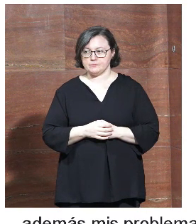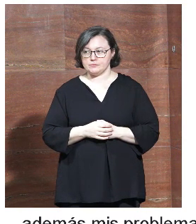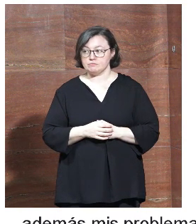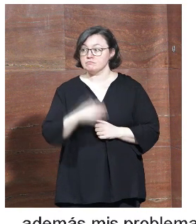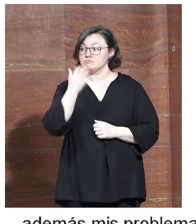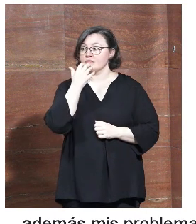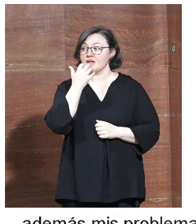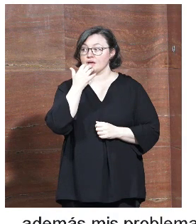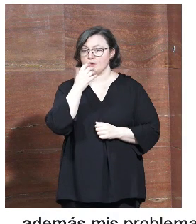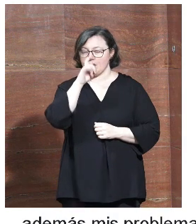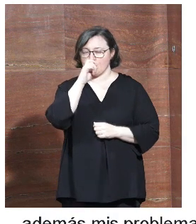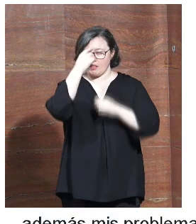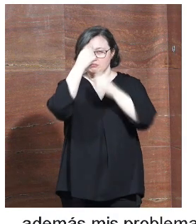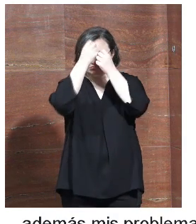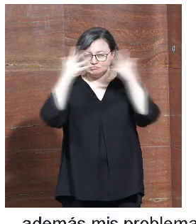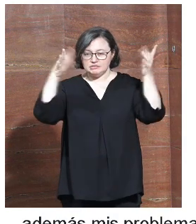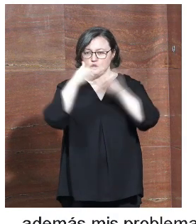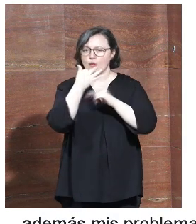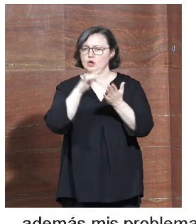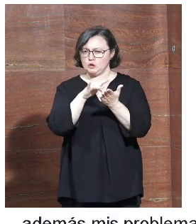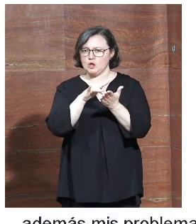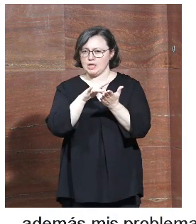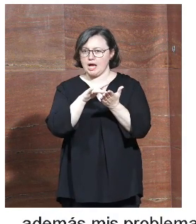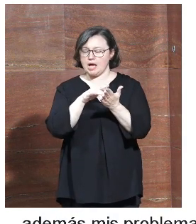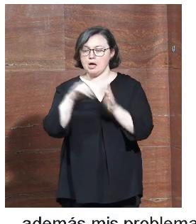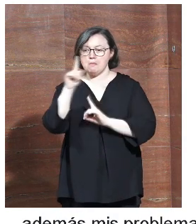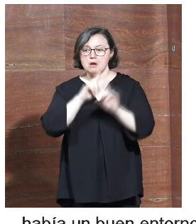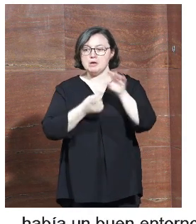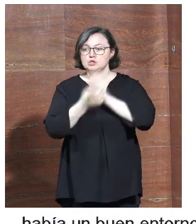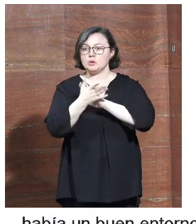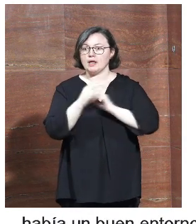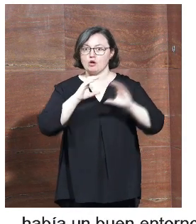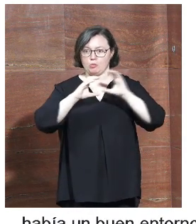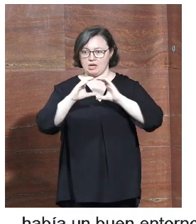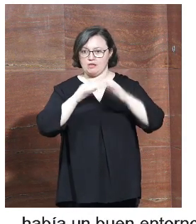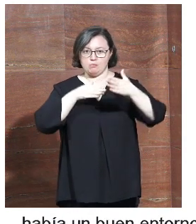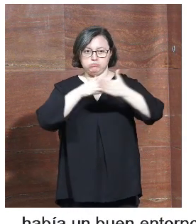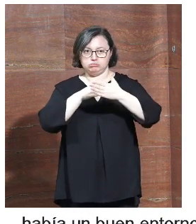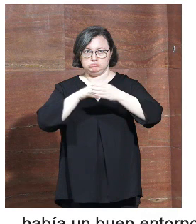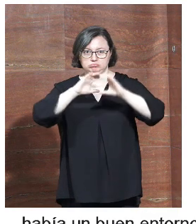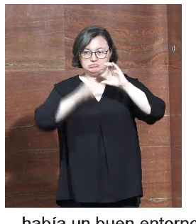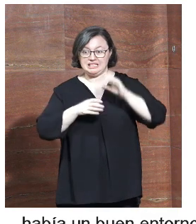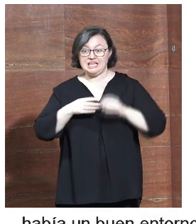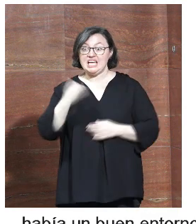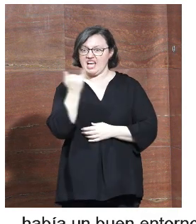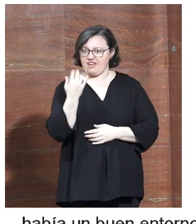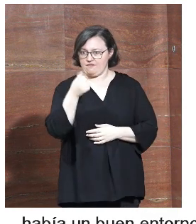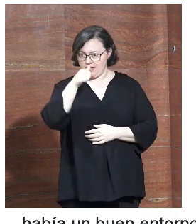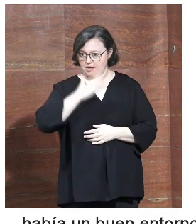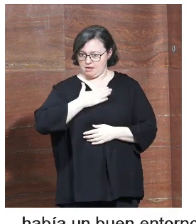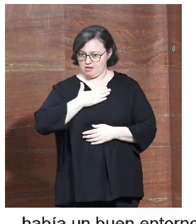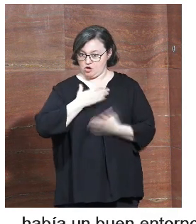Por ejemplo, recuerdo una situación en la que tenía problemas de comunicación con mi jefe